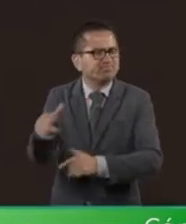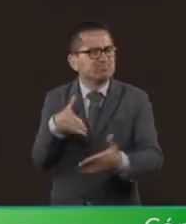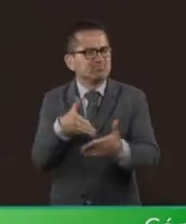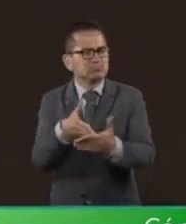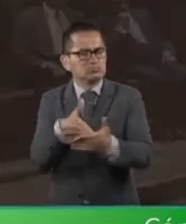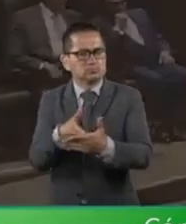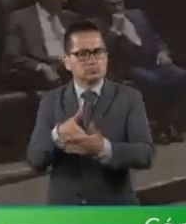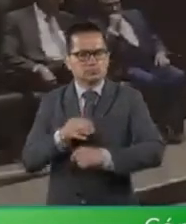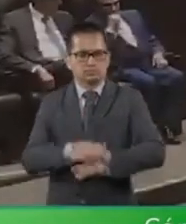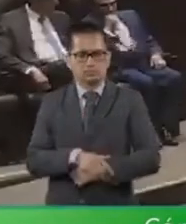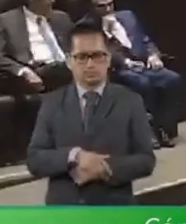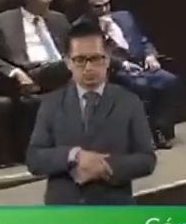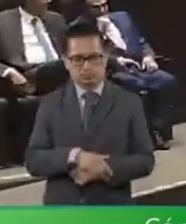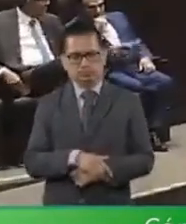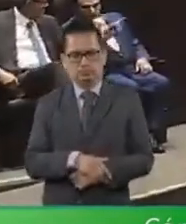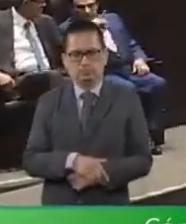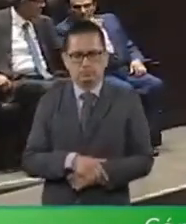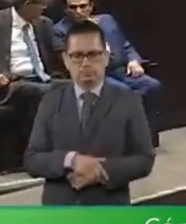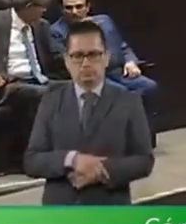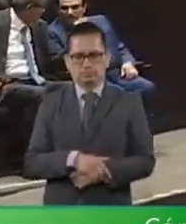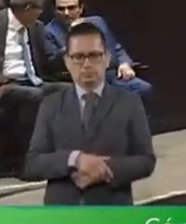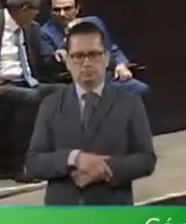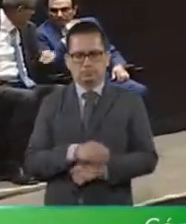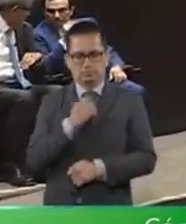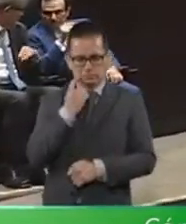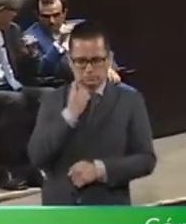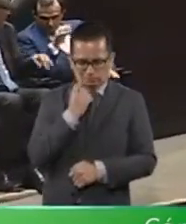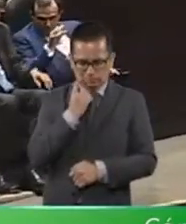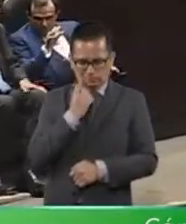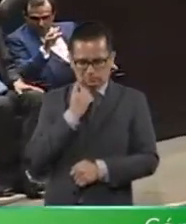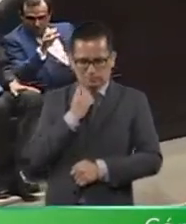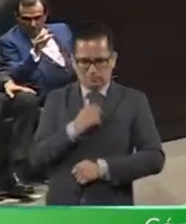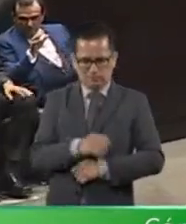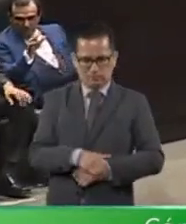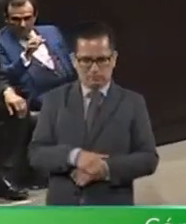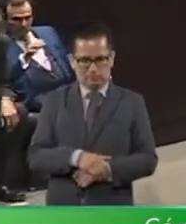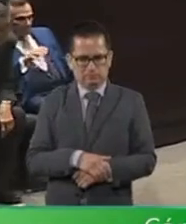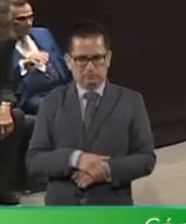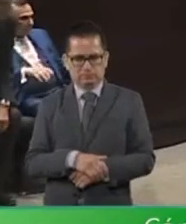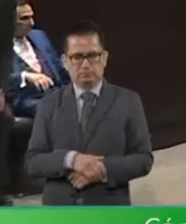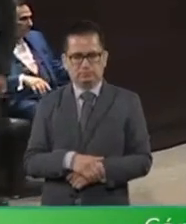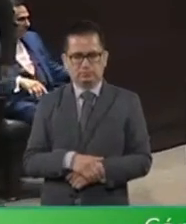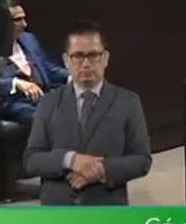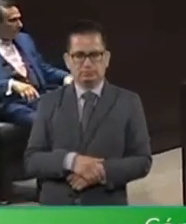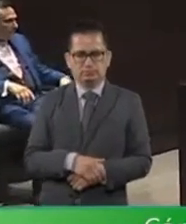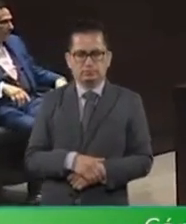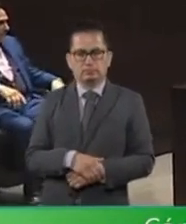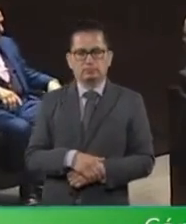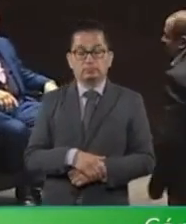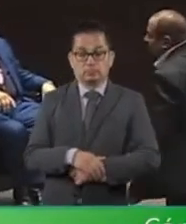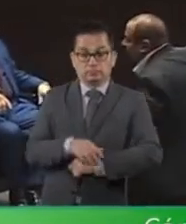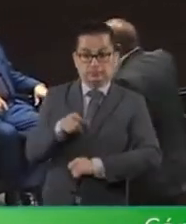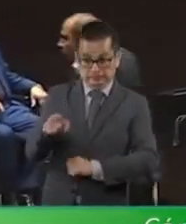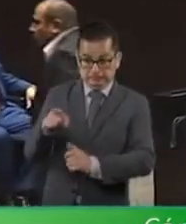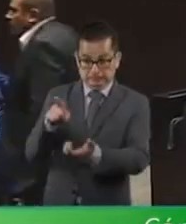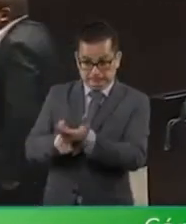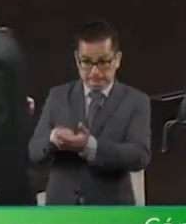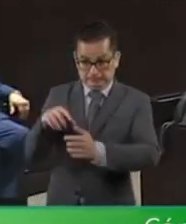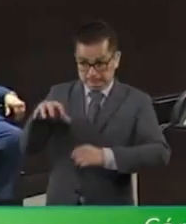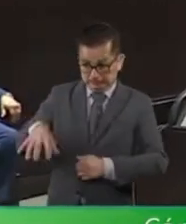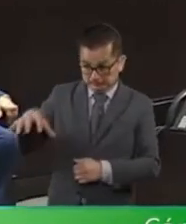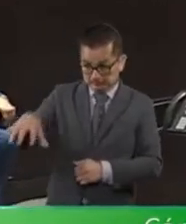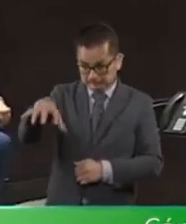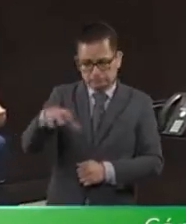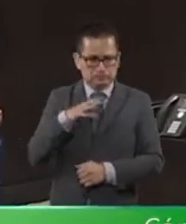Sin contar con la cuestión cultural con la que nos vamos a enfrentar, porque